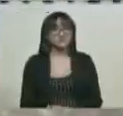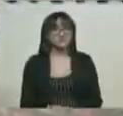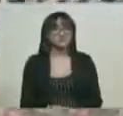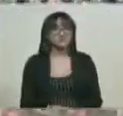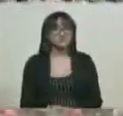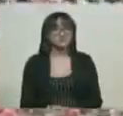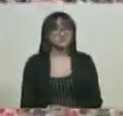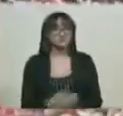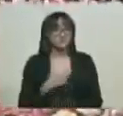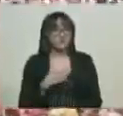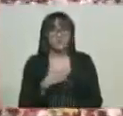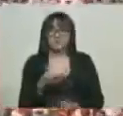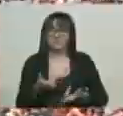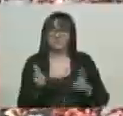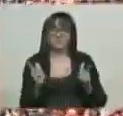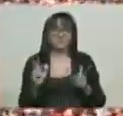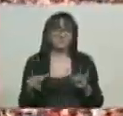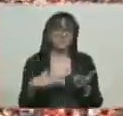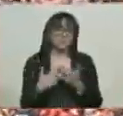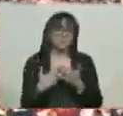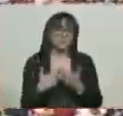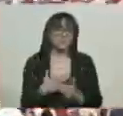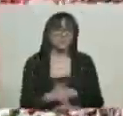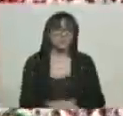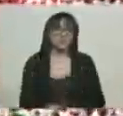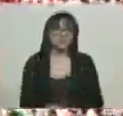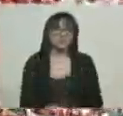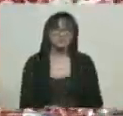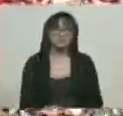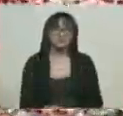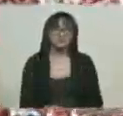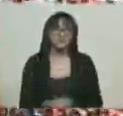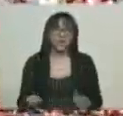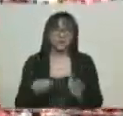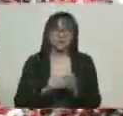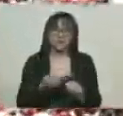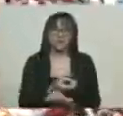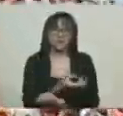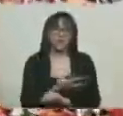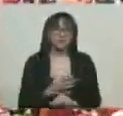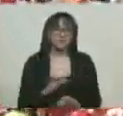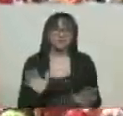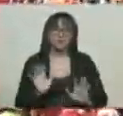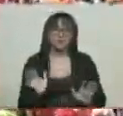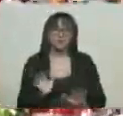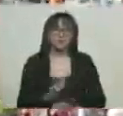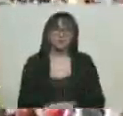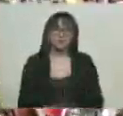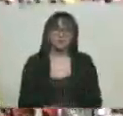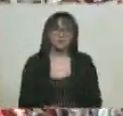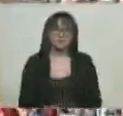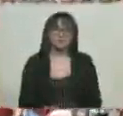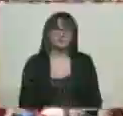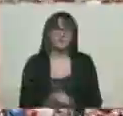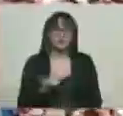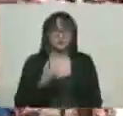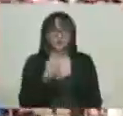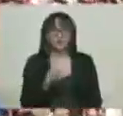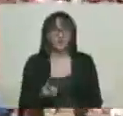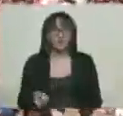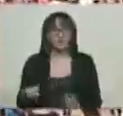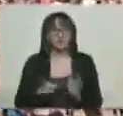No podemos permitirlo jamás, que vuelvan las guarimbas. Yo les digo lo mismo